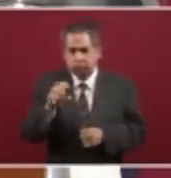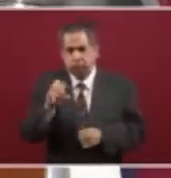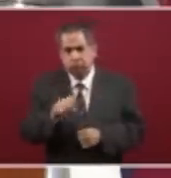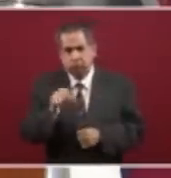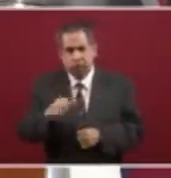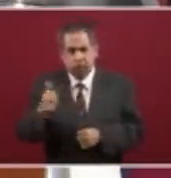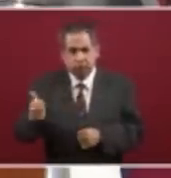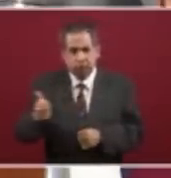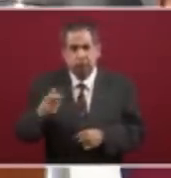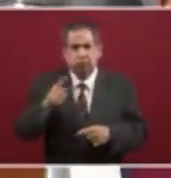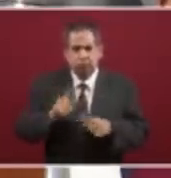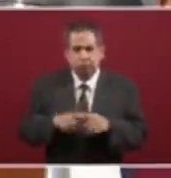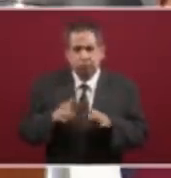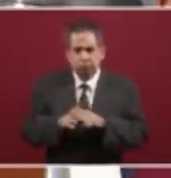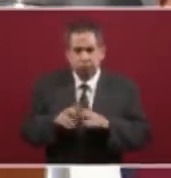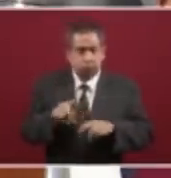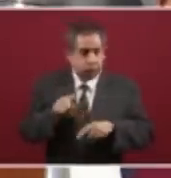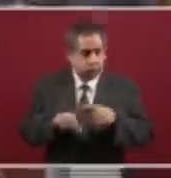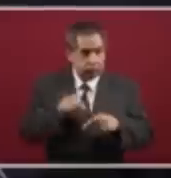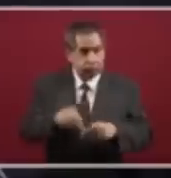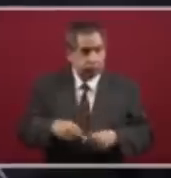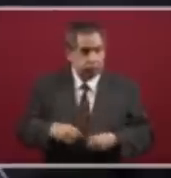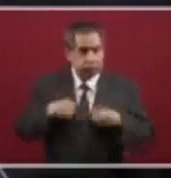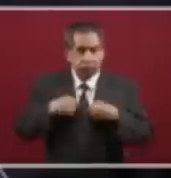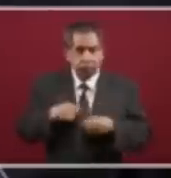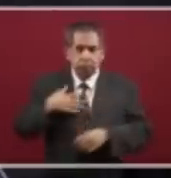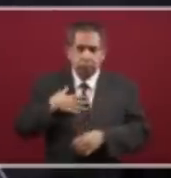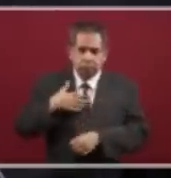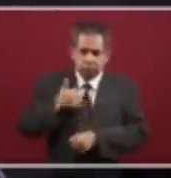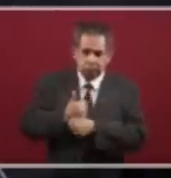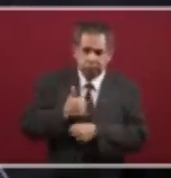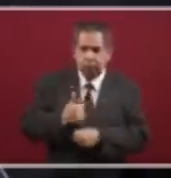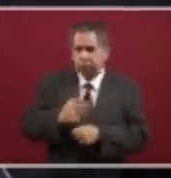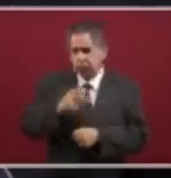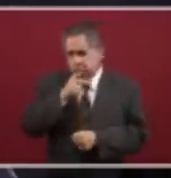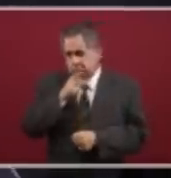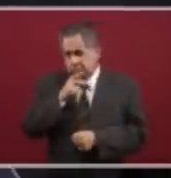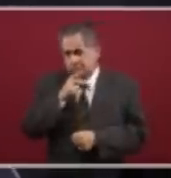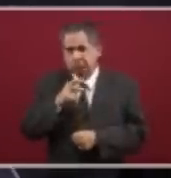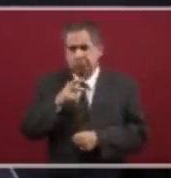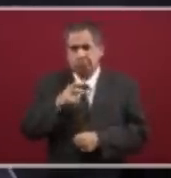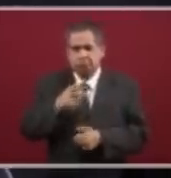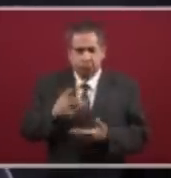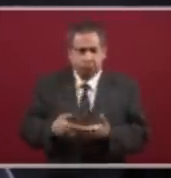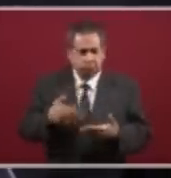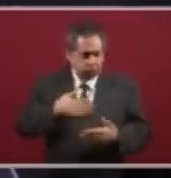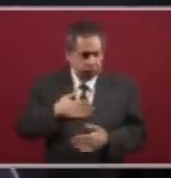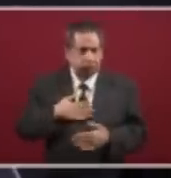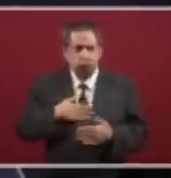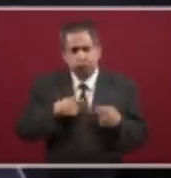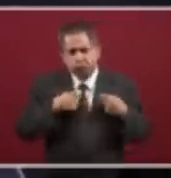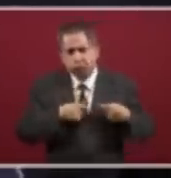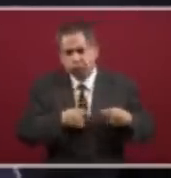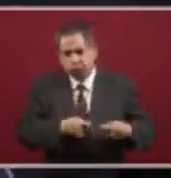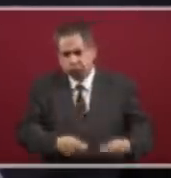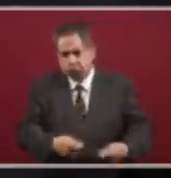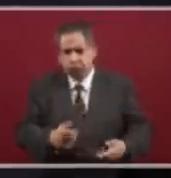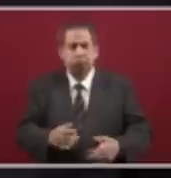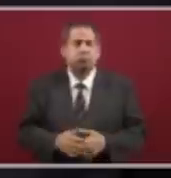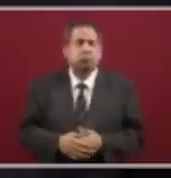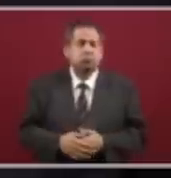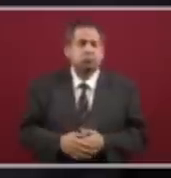siendo que ahí hemos vivido mis abuelos mi padre y ahora nosotros el pasado